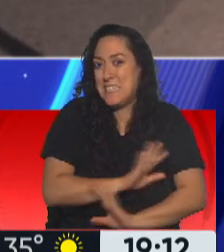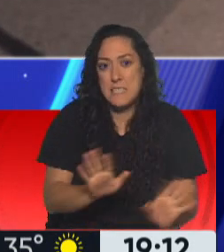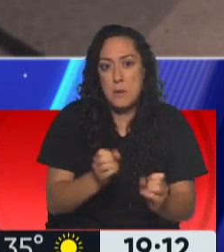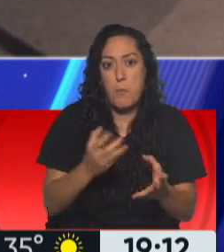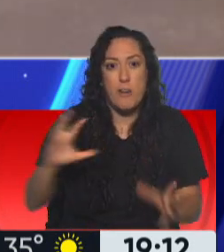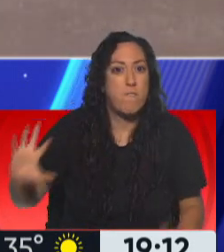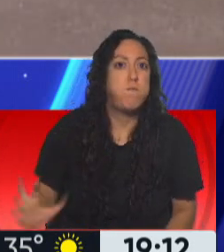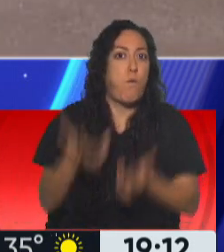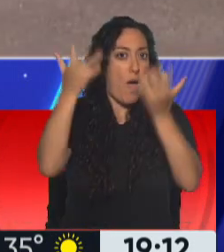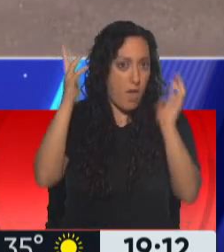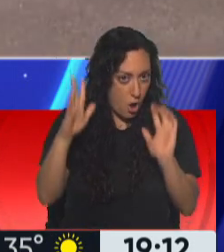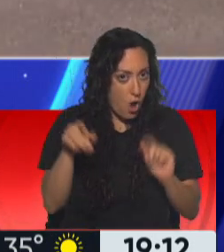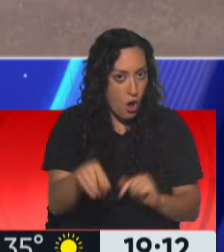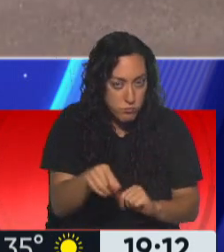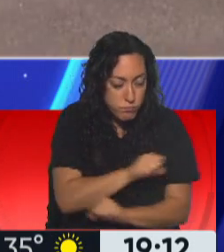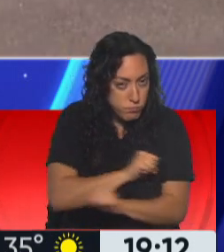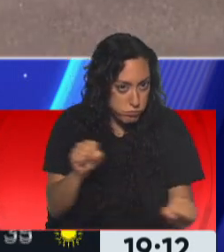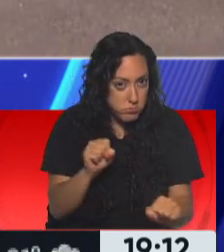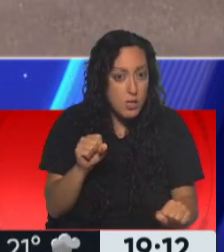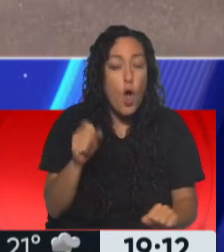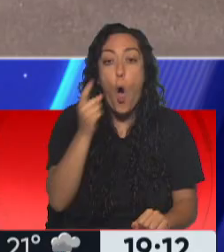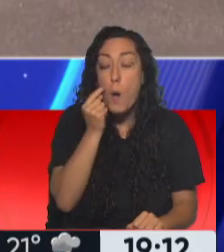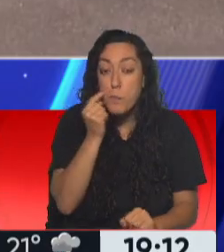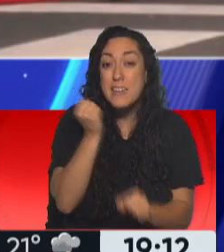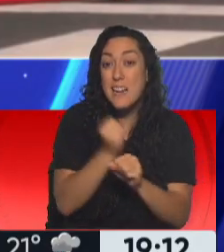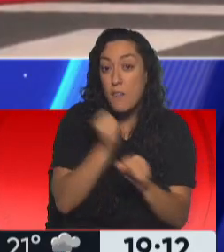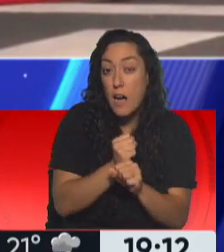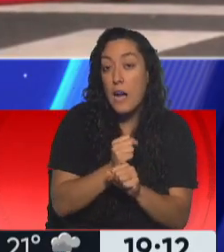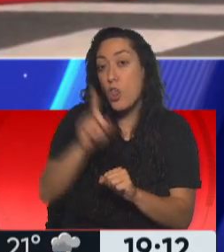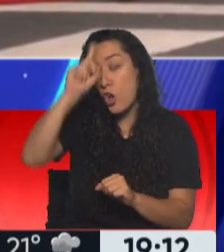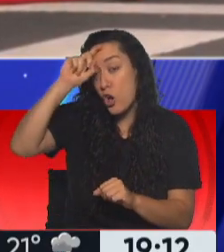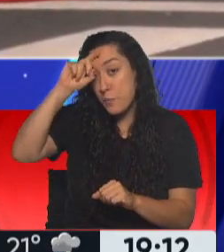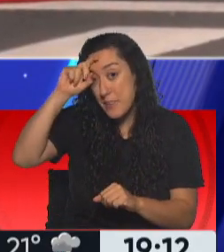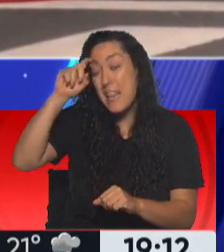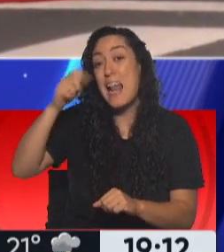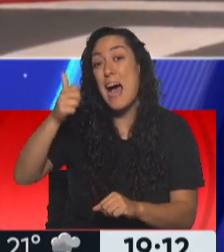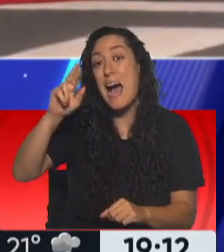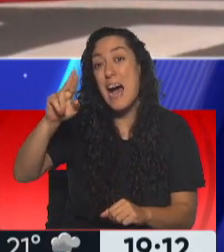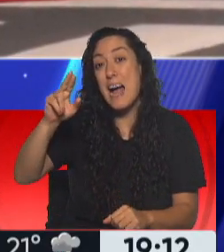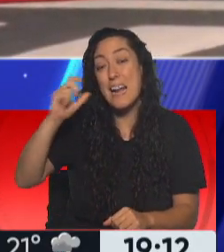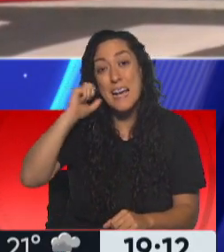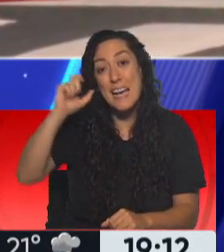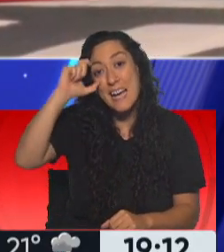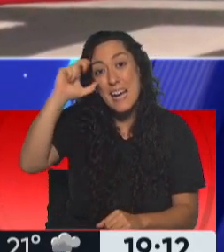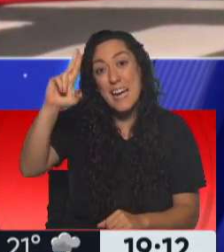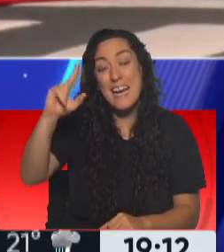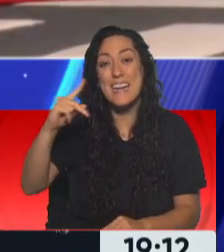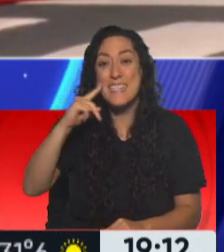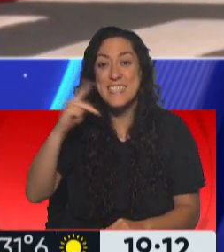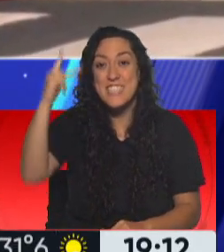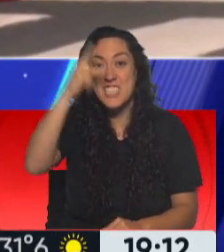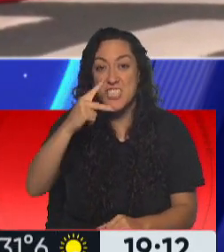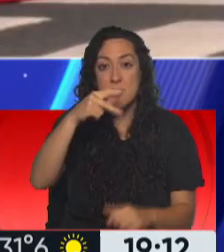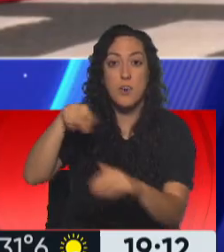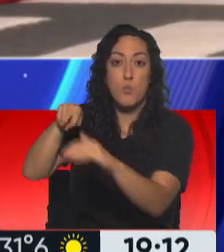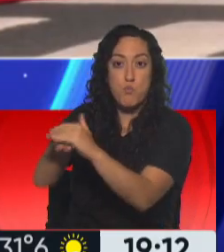las llamas. Ese trabajador está actualmente internado en el hospital Argerich. El otro tuvo